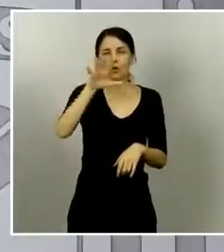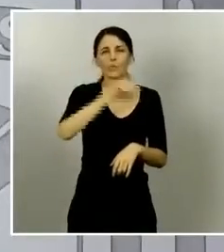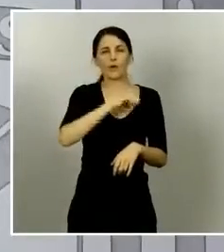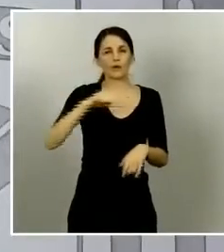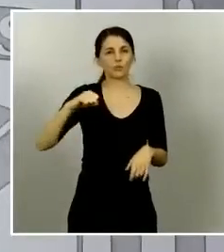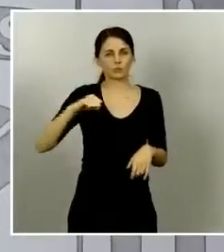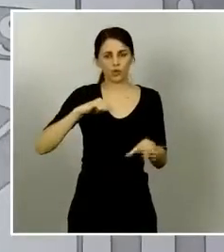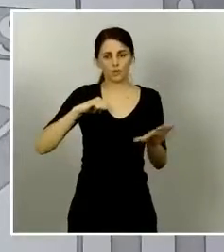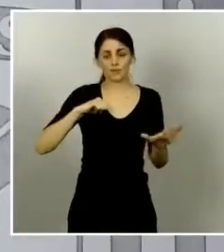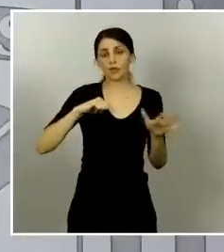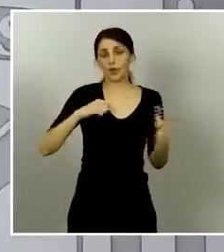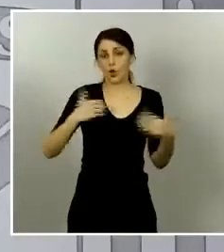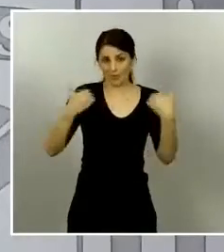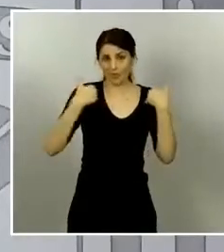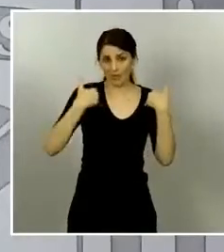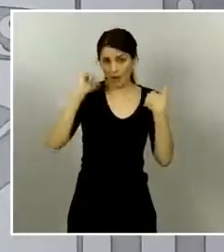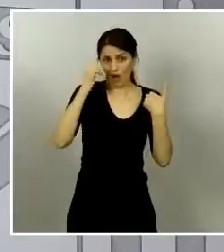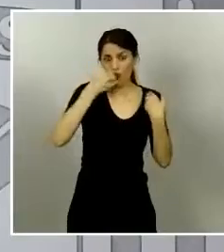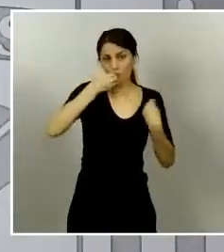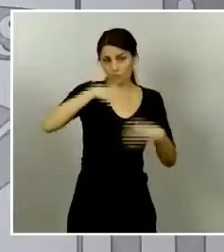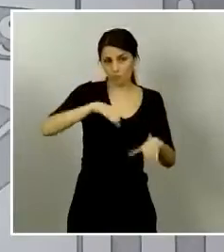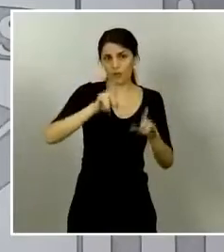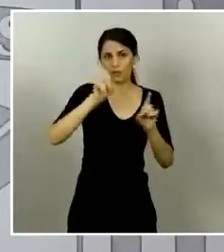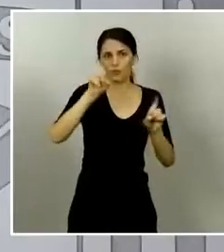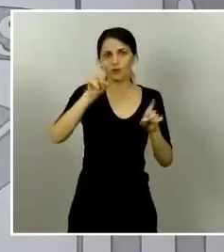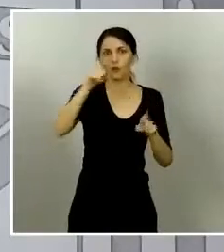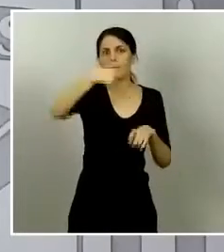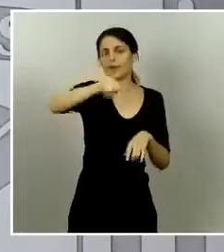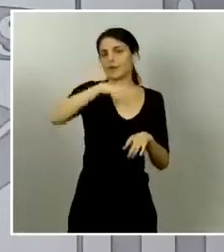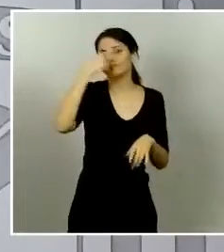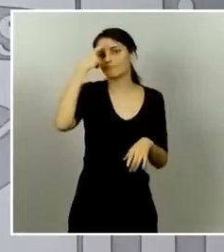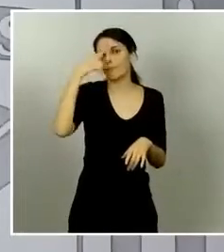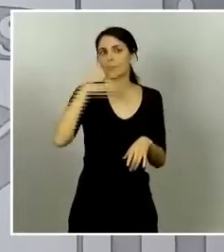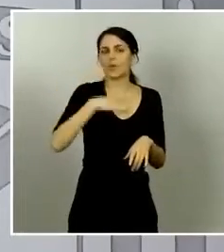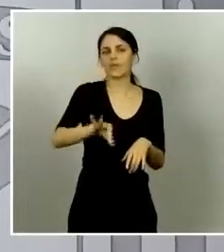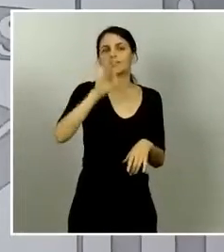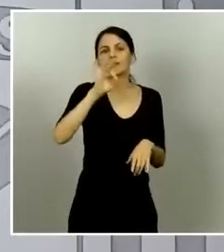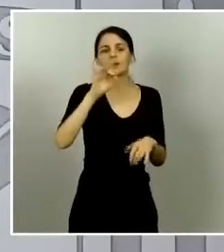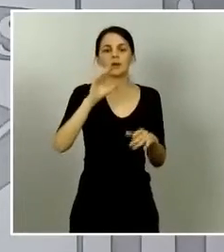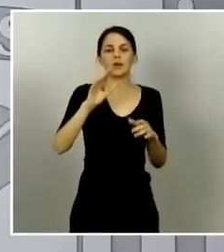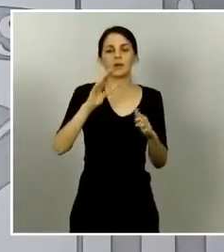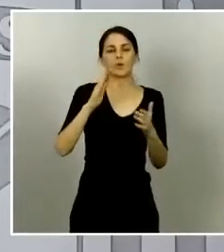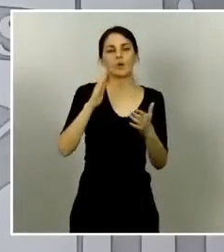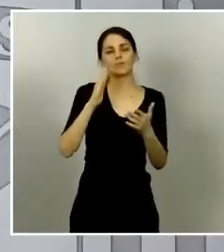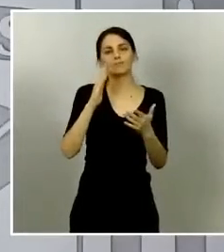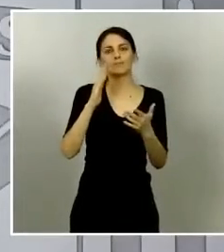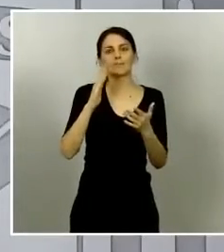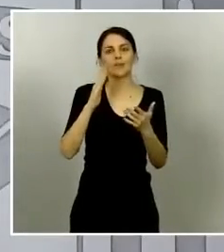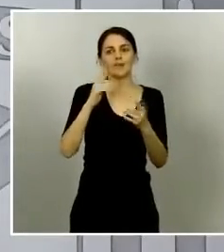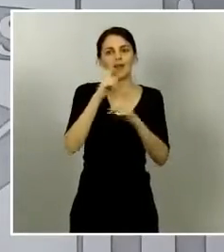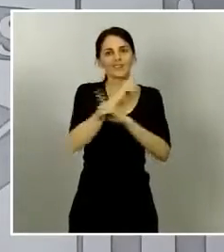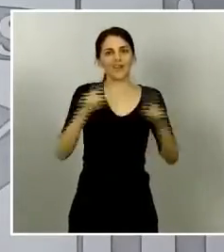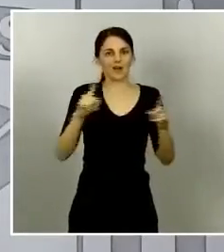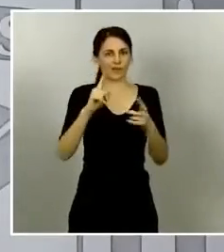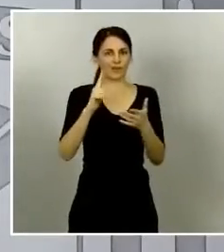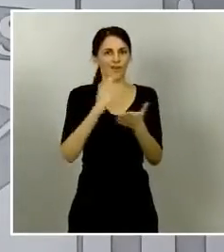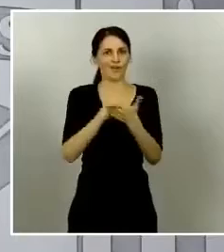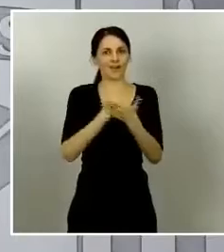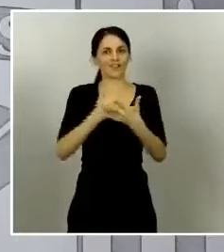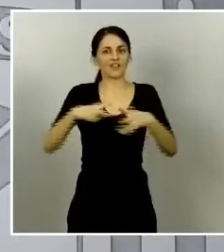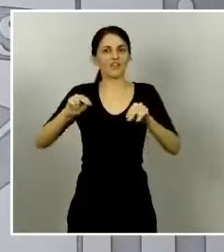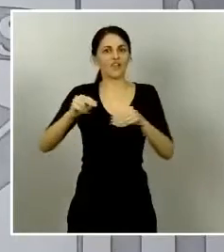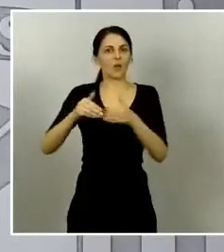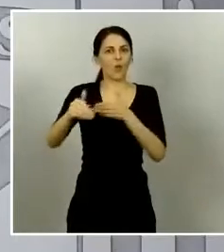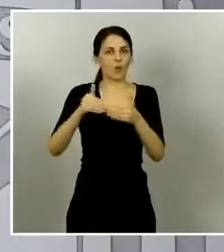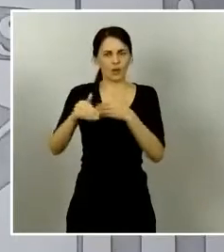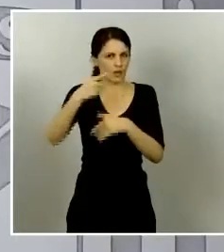usted que las comunidades autónomas tenían la posibilidad, dentro del marco de sus competencias, de terminar el curso escolar de la